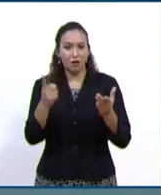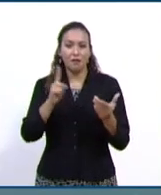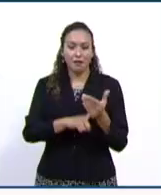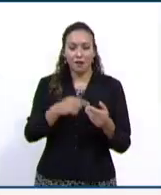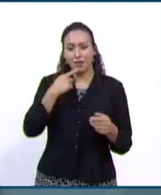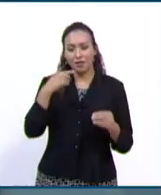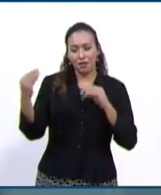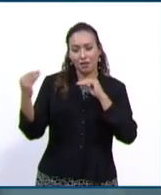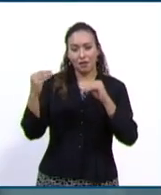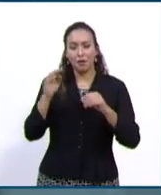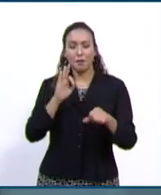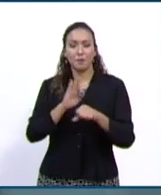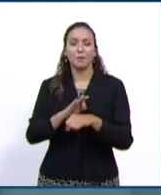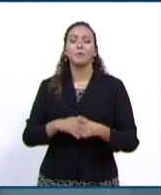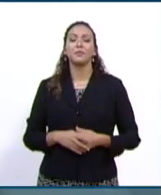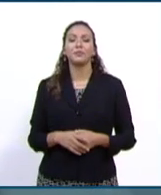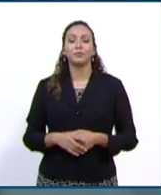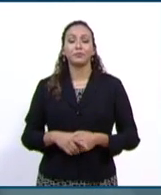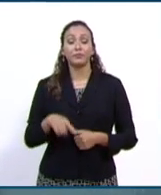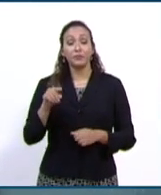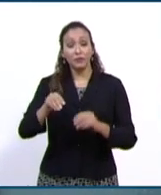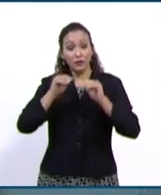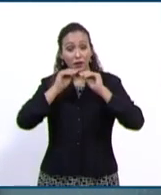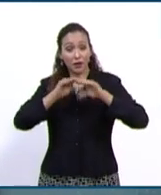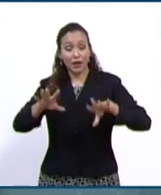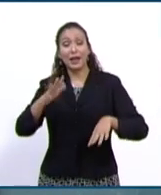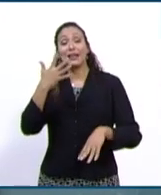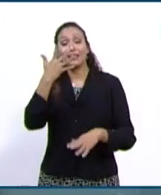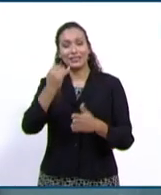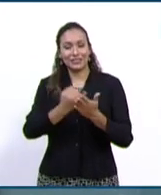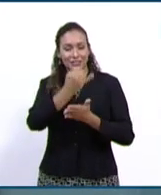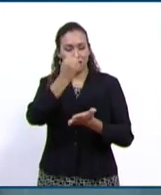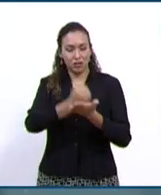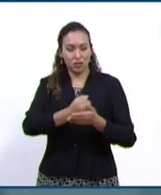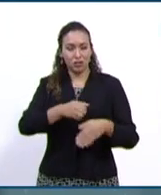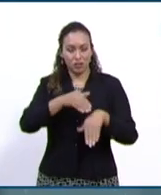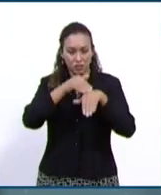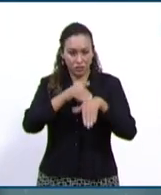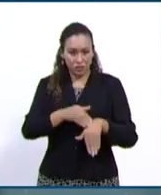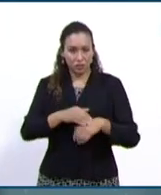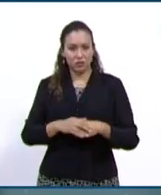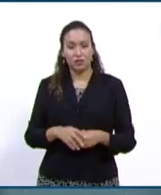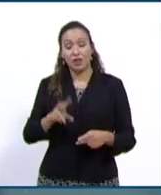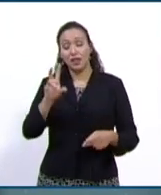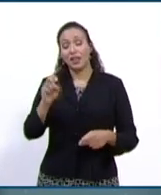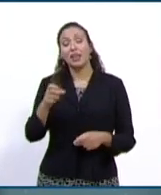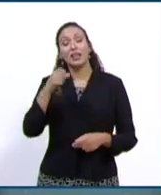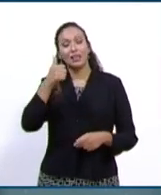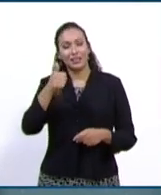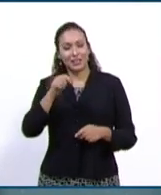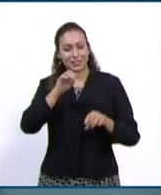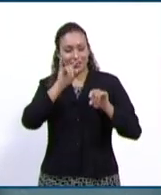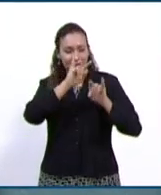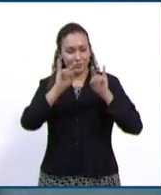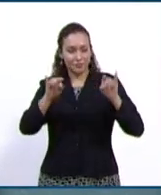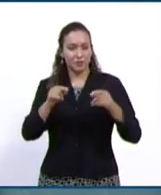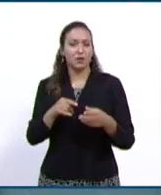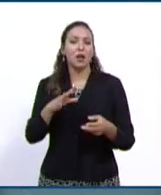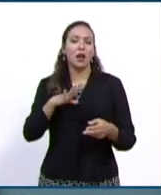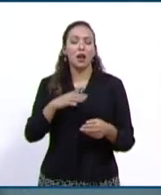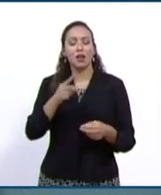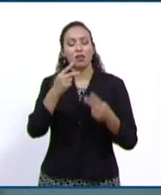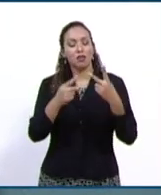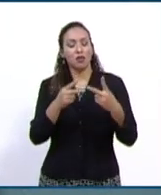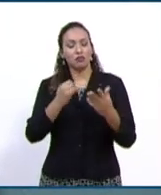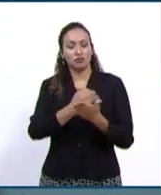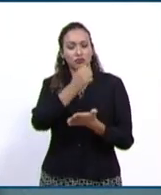Amparo. De plenos regionales se publican 5 jurisprudencias y de tribunales colegiados 36 criterios, de los cuales 2 son jurisprudencias